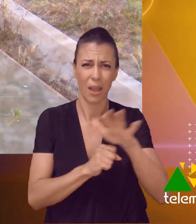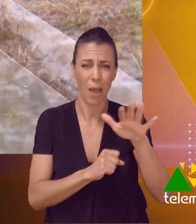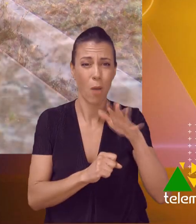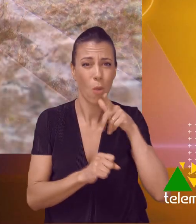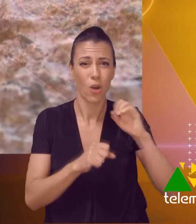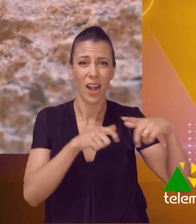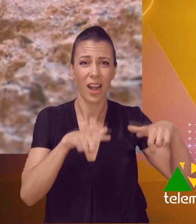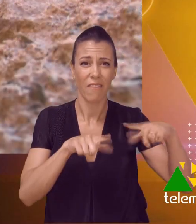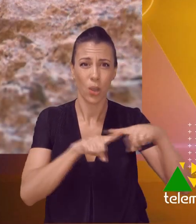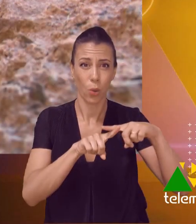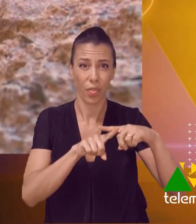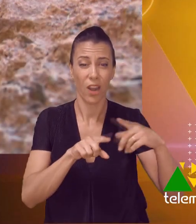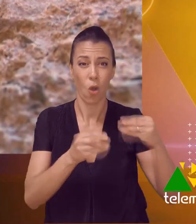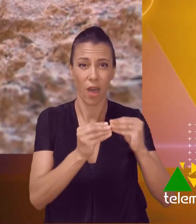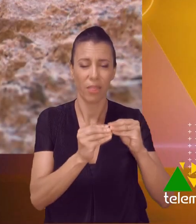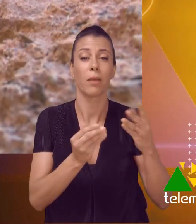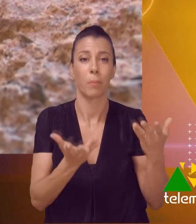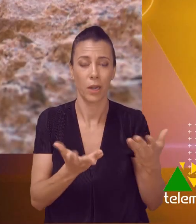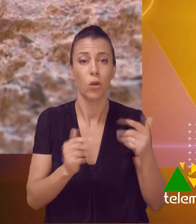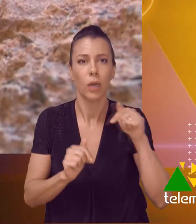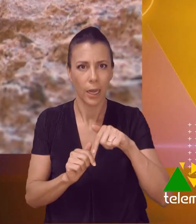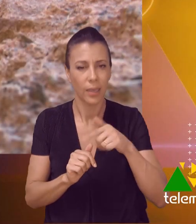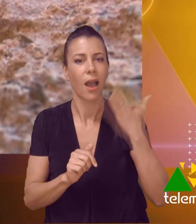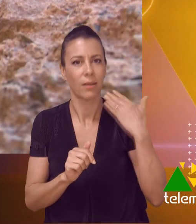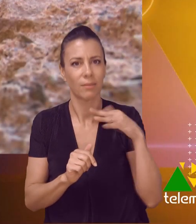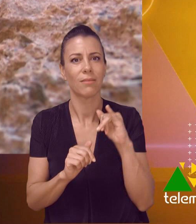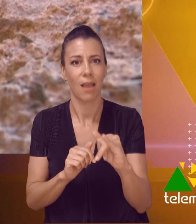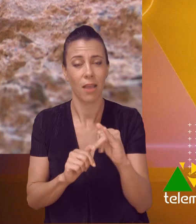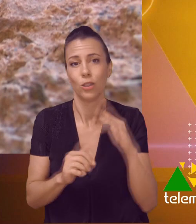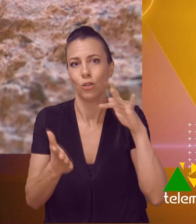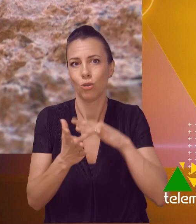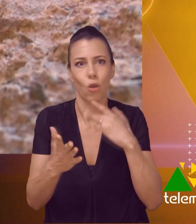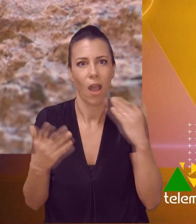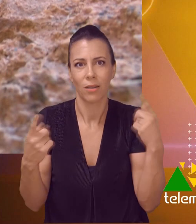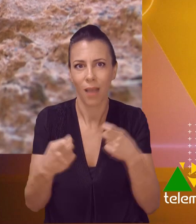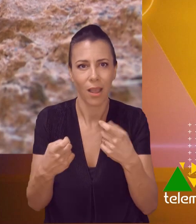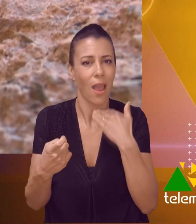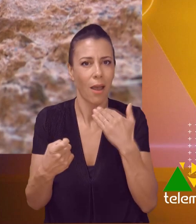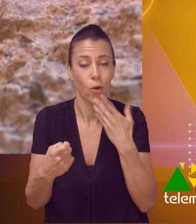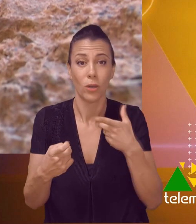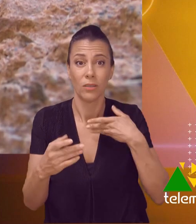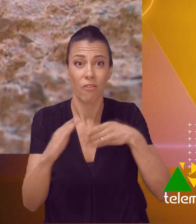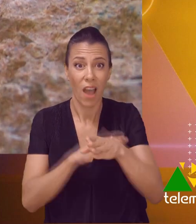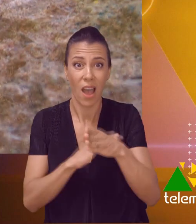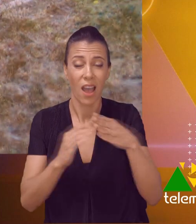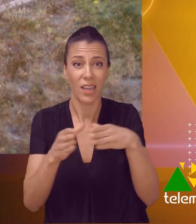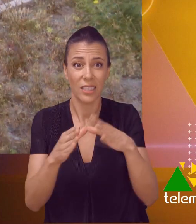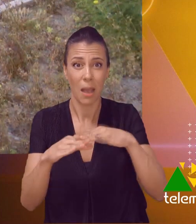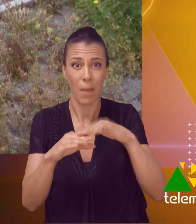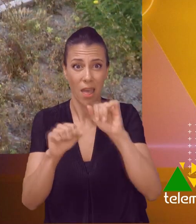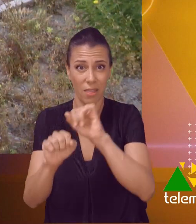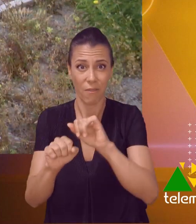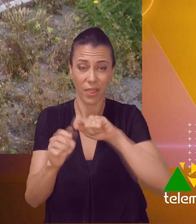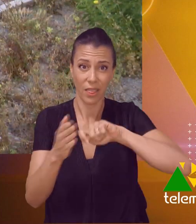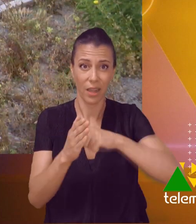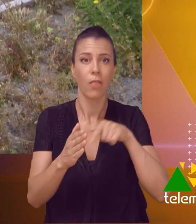arquito que daba entrada por el interior de la iglesia en caso de ataque, pudieran tener agua los defensores,